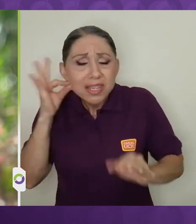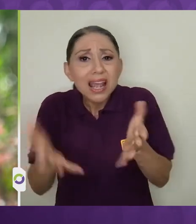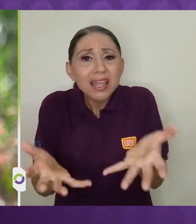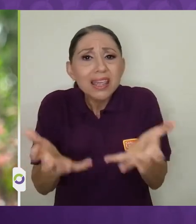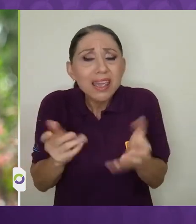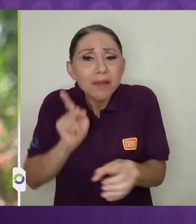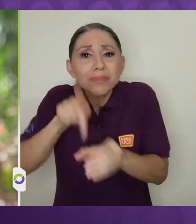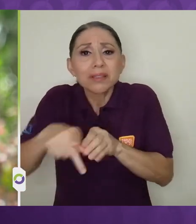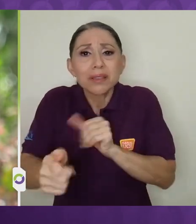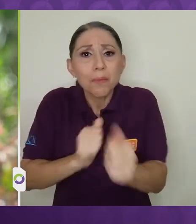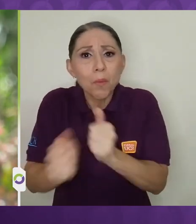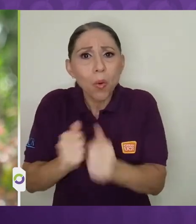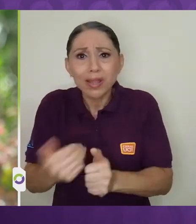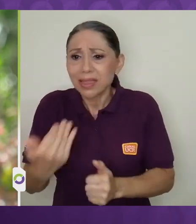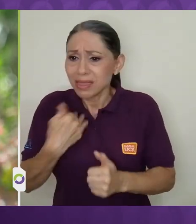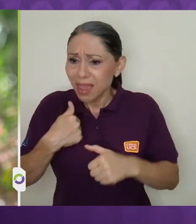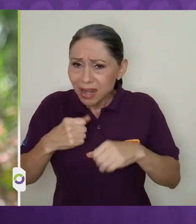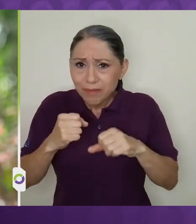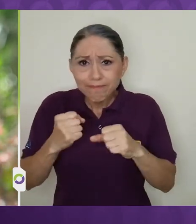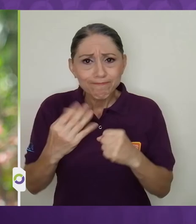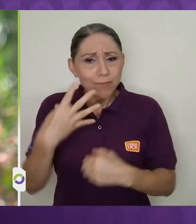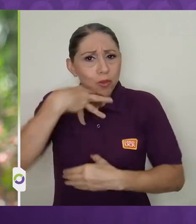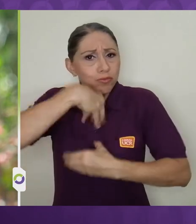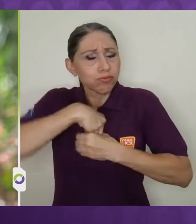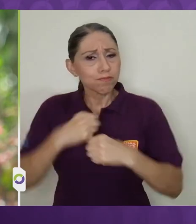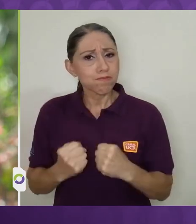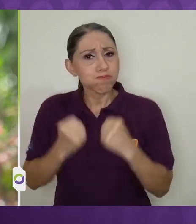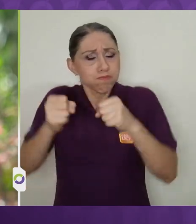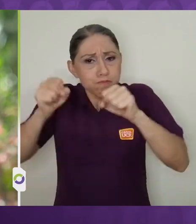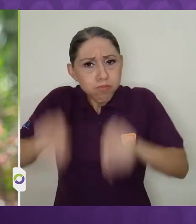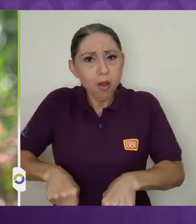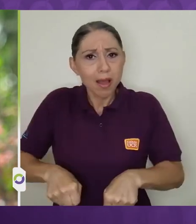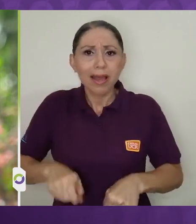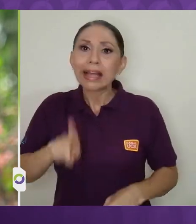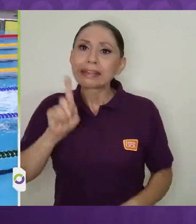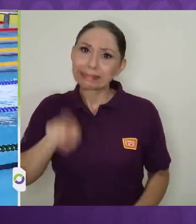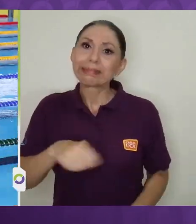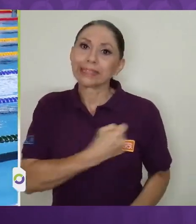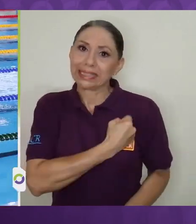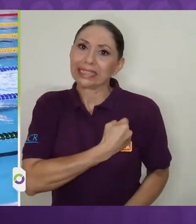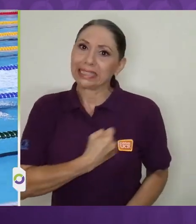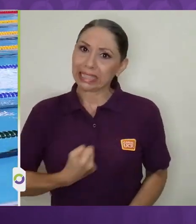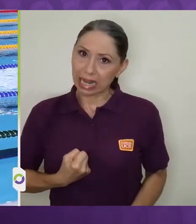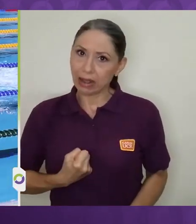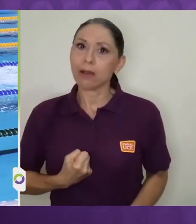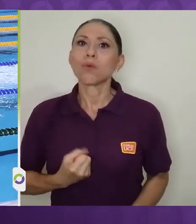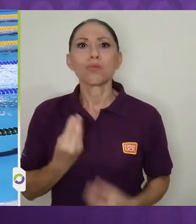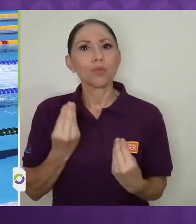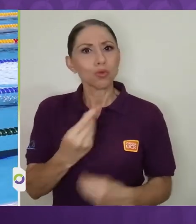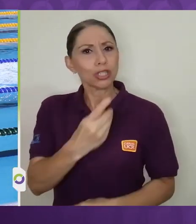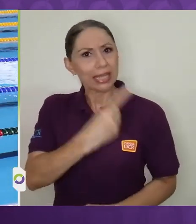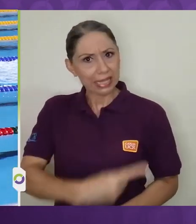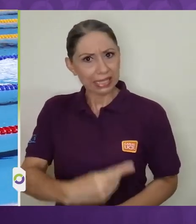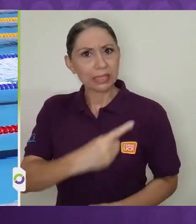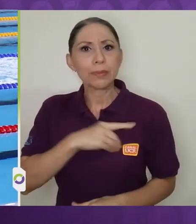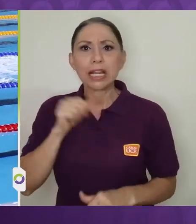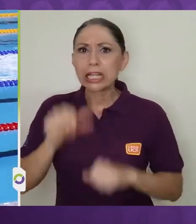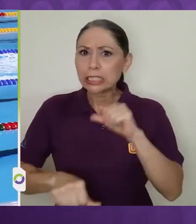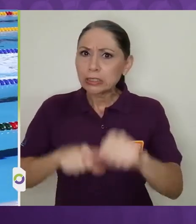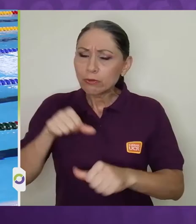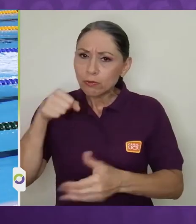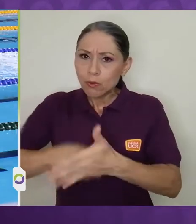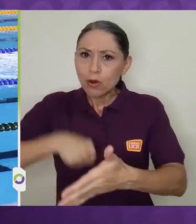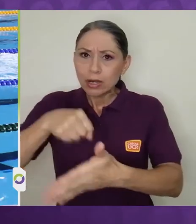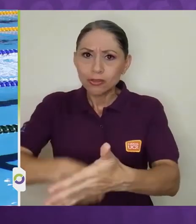realizar deporte tienen un potencial muy grande, que hay que sacrificar mucho, que hay que mucha disciplina, mucho